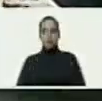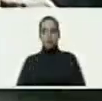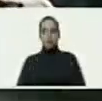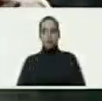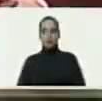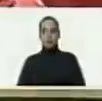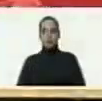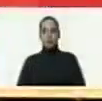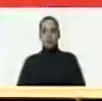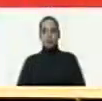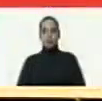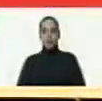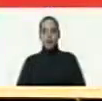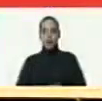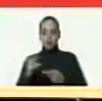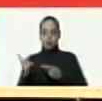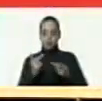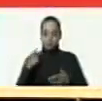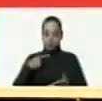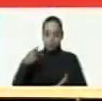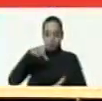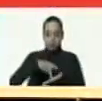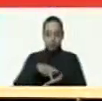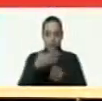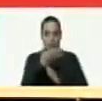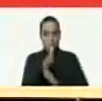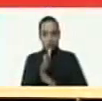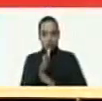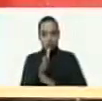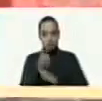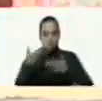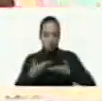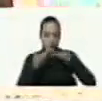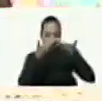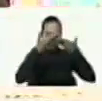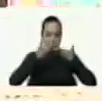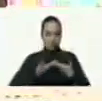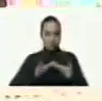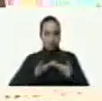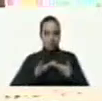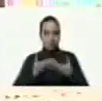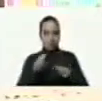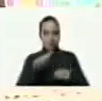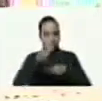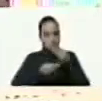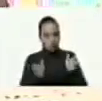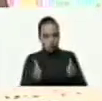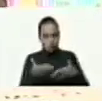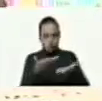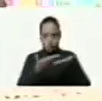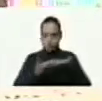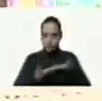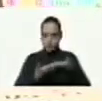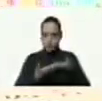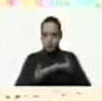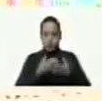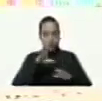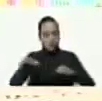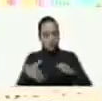Me recibieron en la puerta con regalos toda la delegación china,